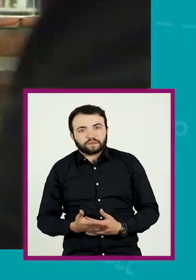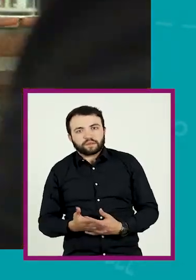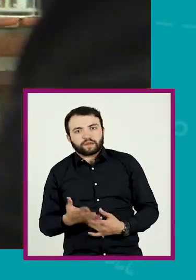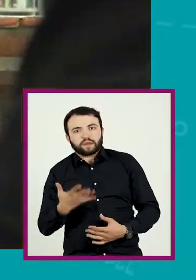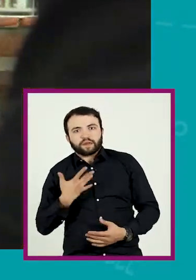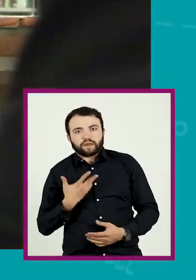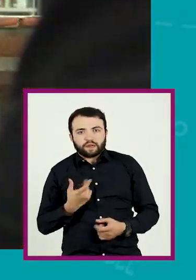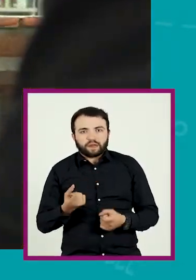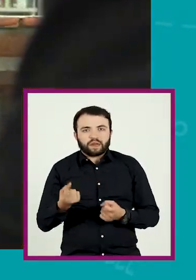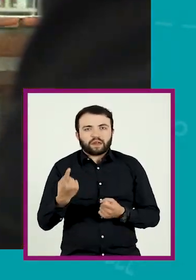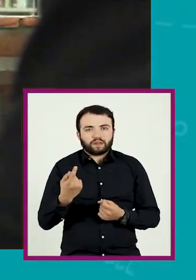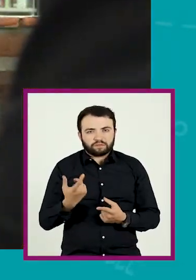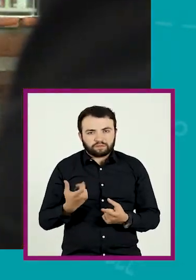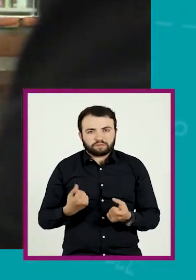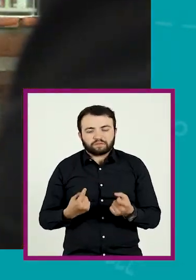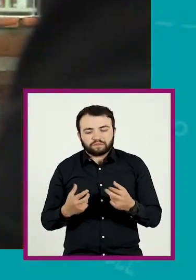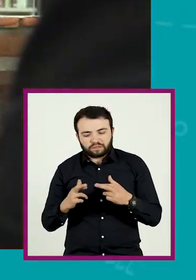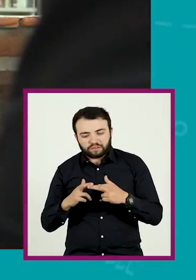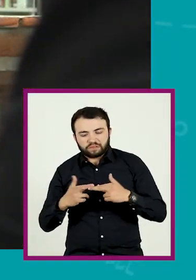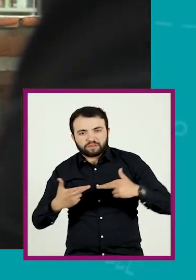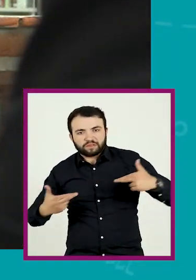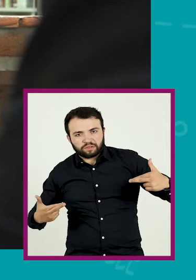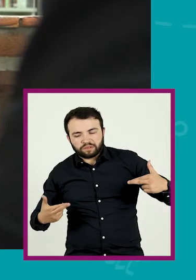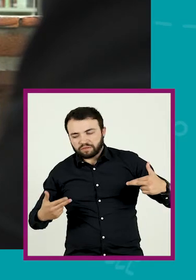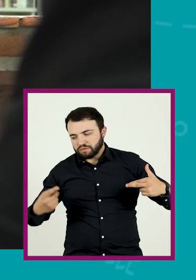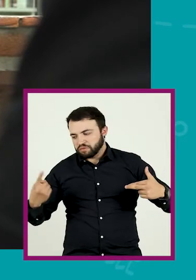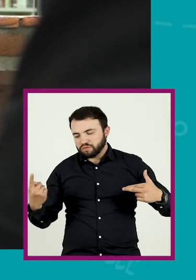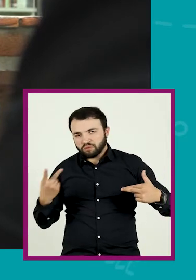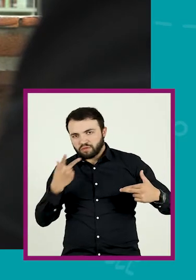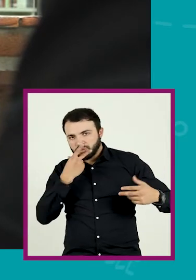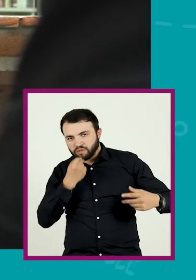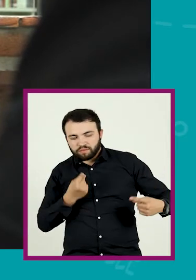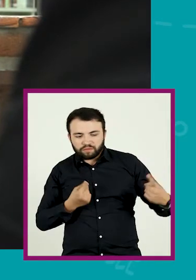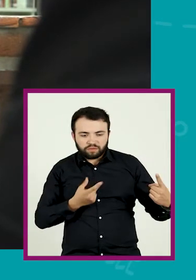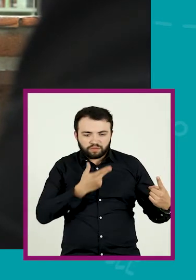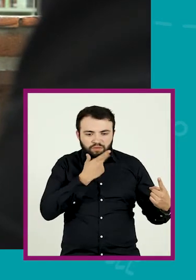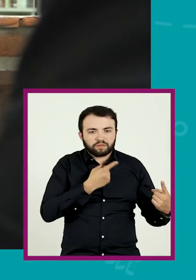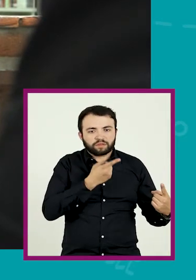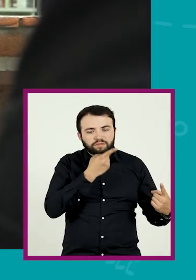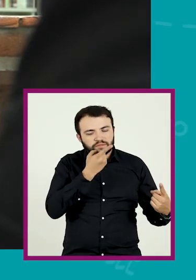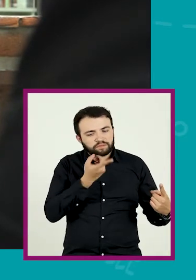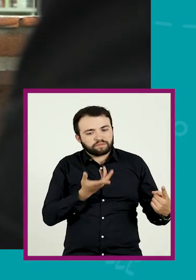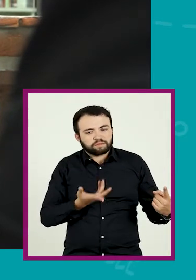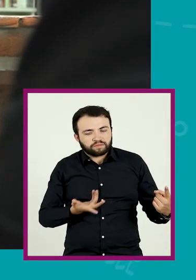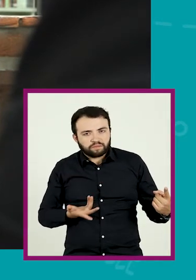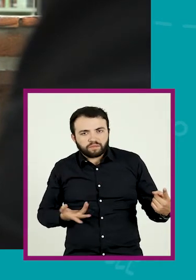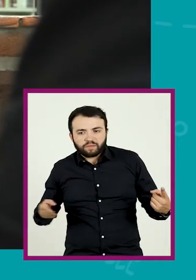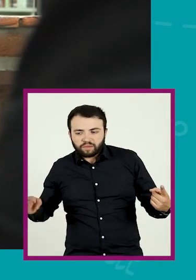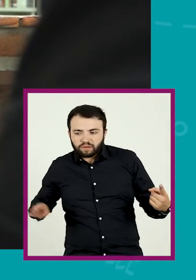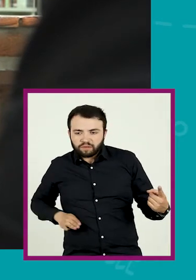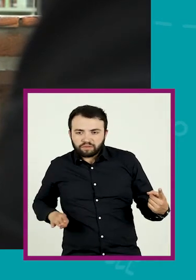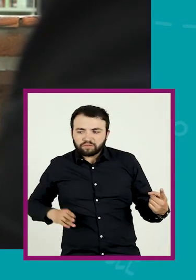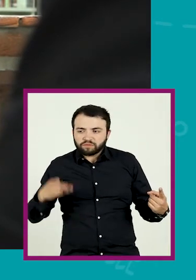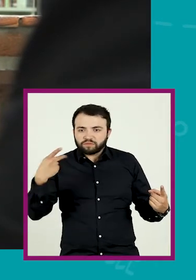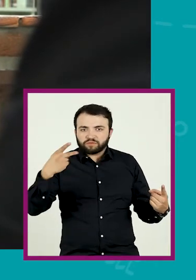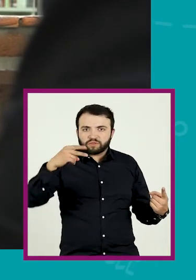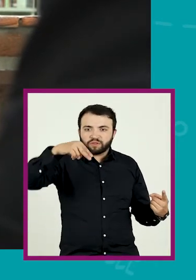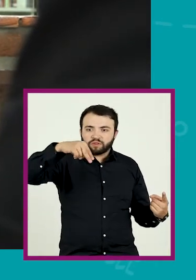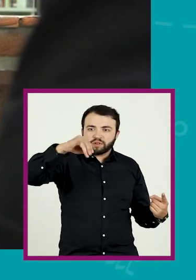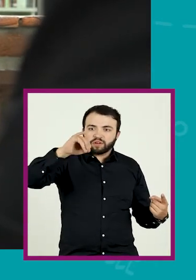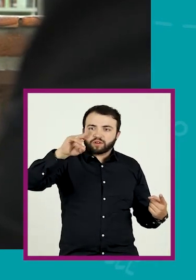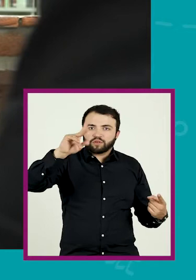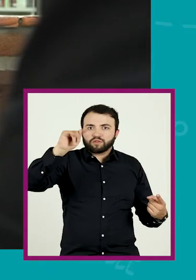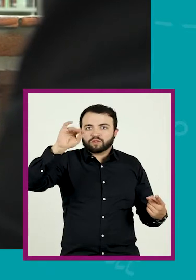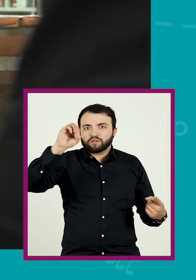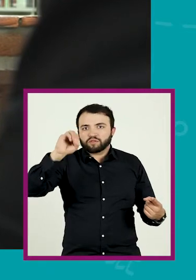Una relación en la que Kant piensa que es posible dar cuenta del carácter universal y necesario que tienen las leyes de